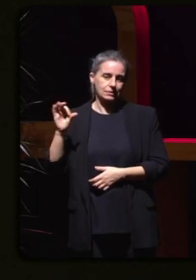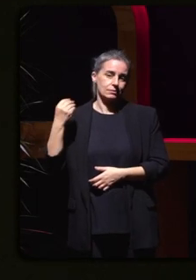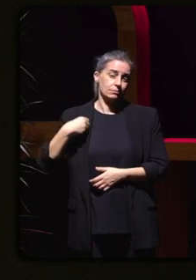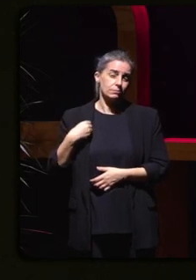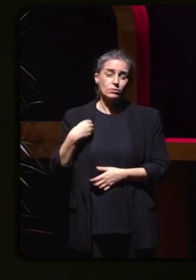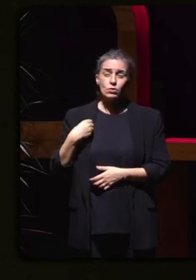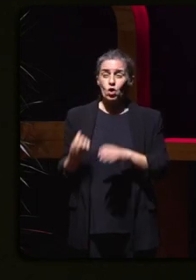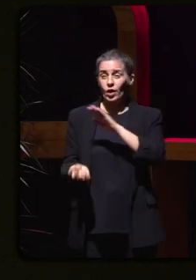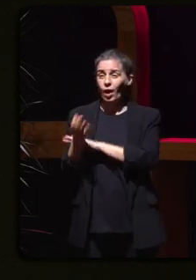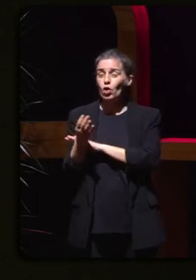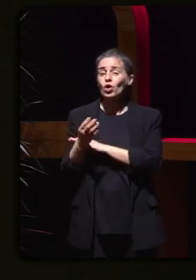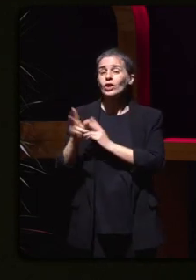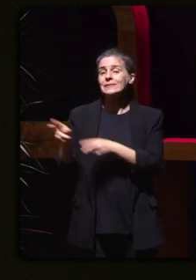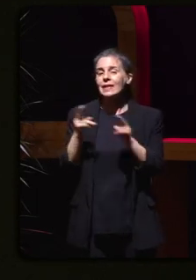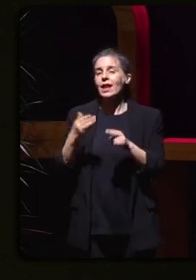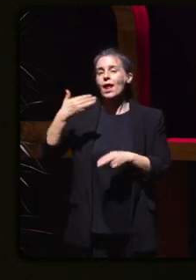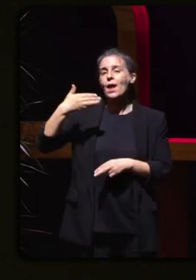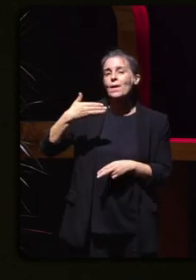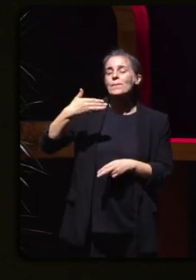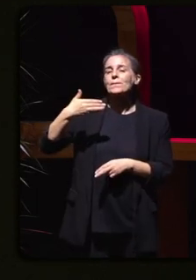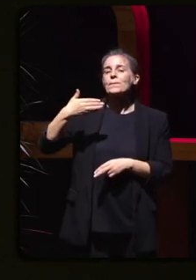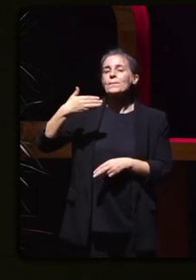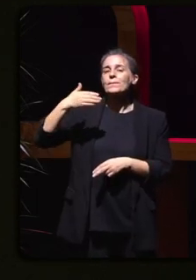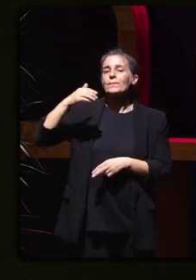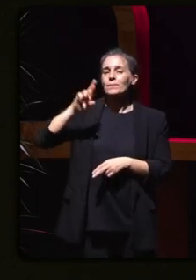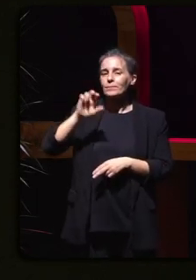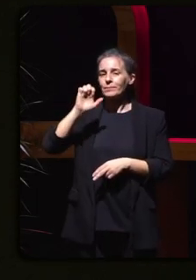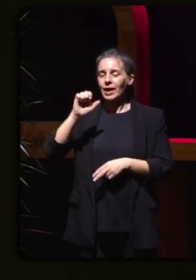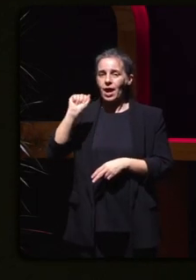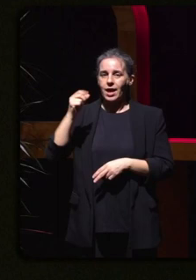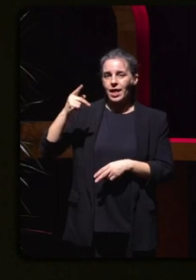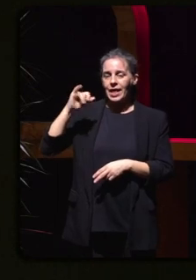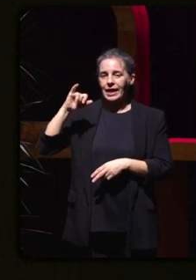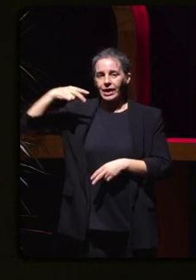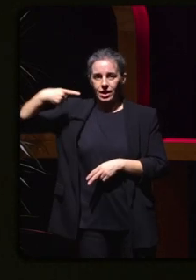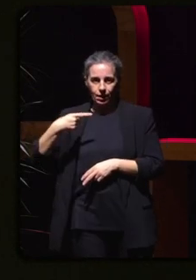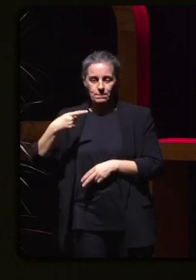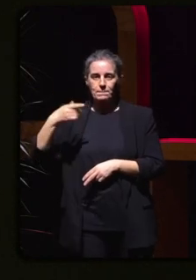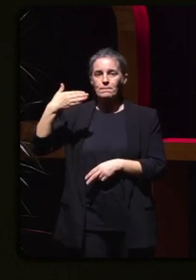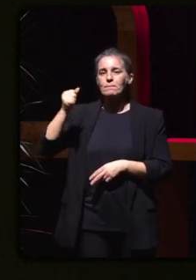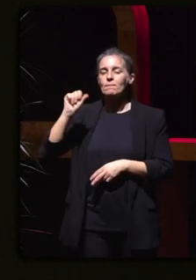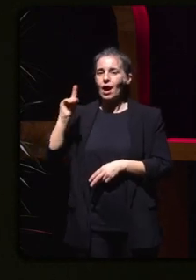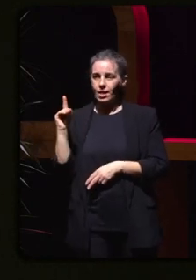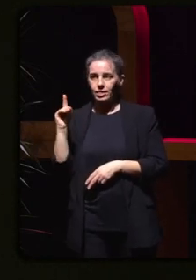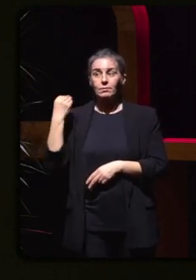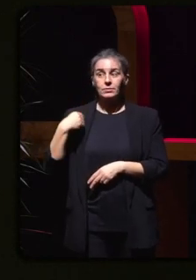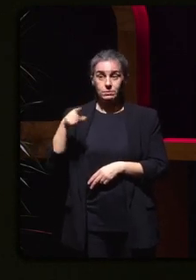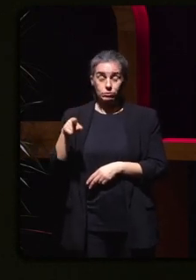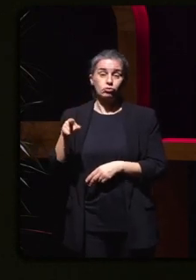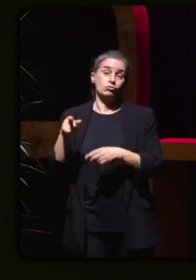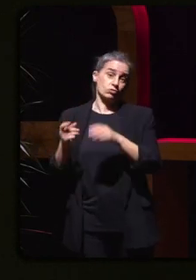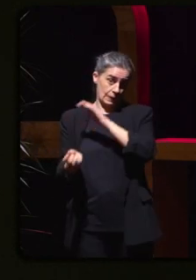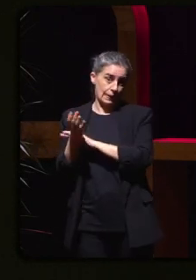Bad no sé si si lo tenéis muy presente que una vez vino a decir algo así como que la televisión mala